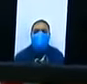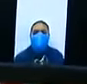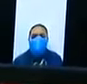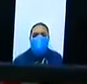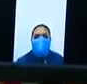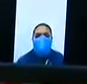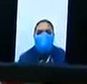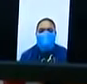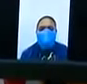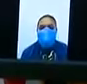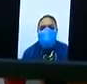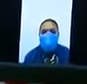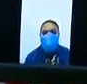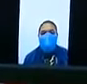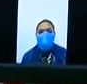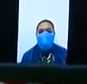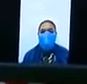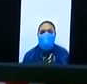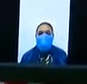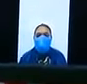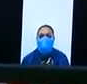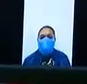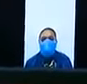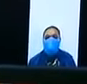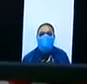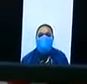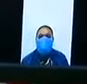Hola, tía. ¿Cómo estás? Hola.